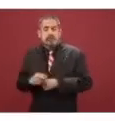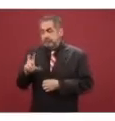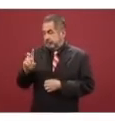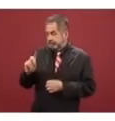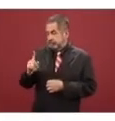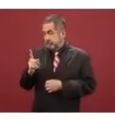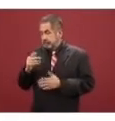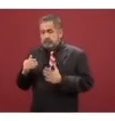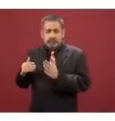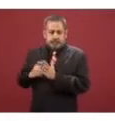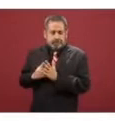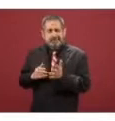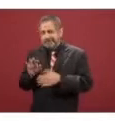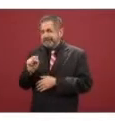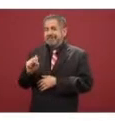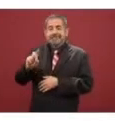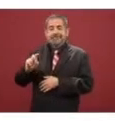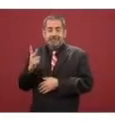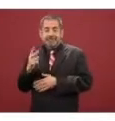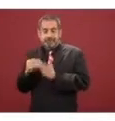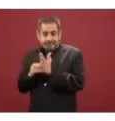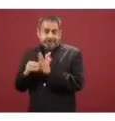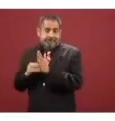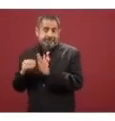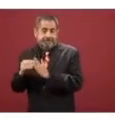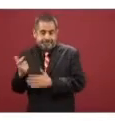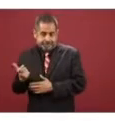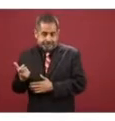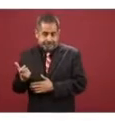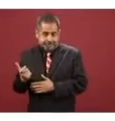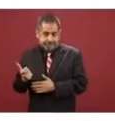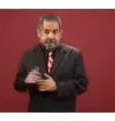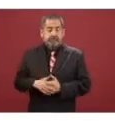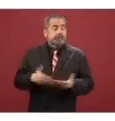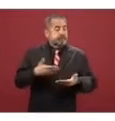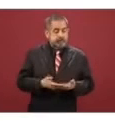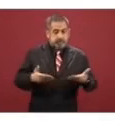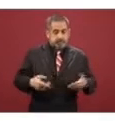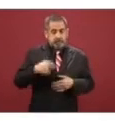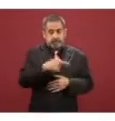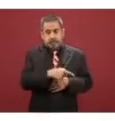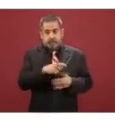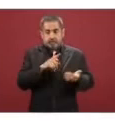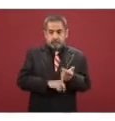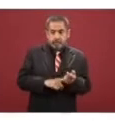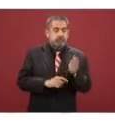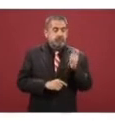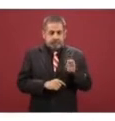31,000, casi 32,000 millones de pesos. En el actual proyecto, una